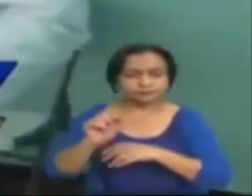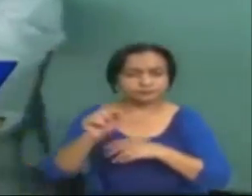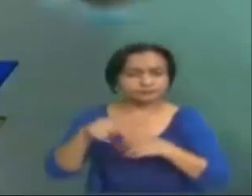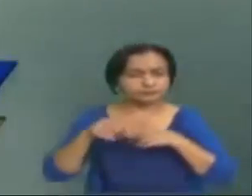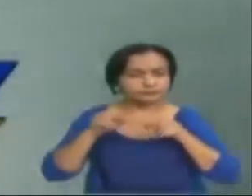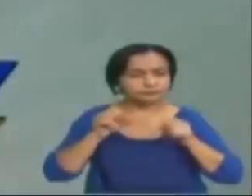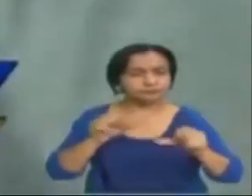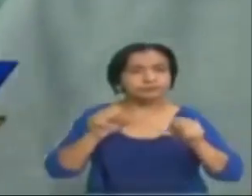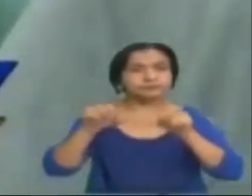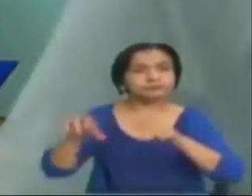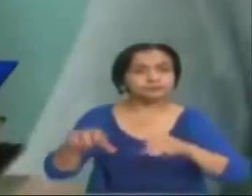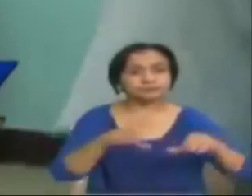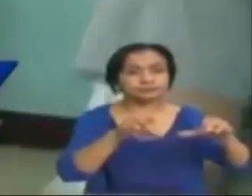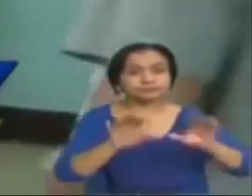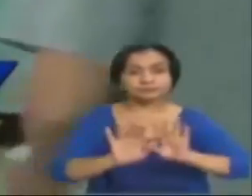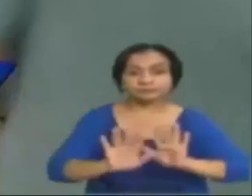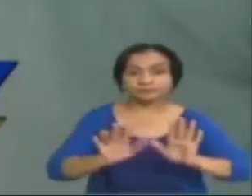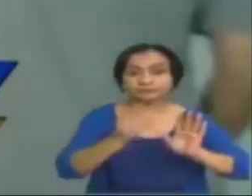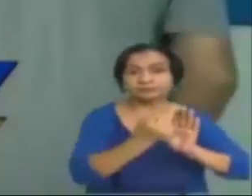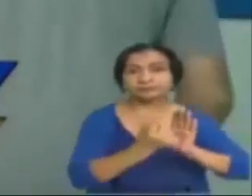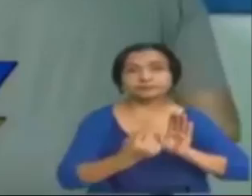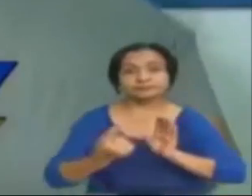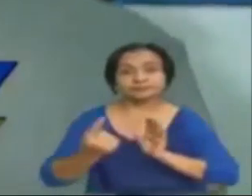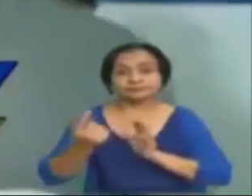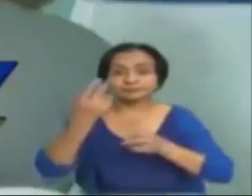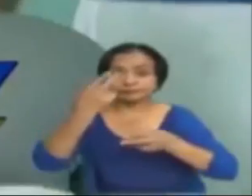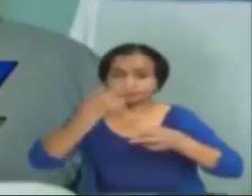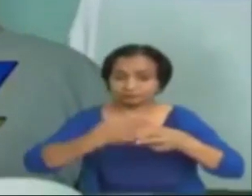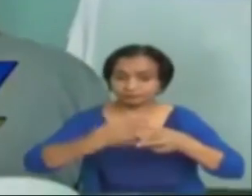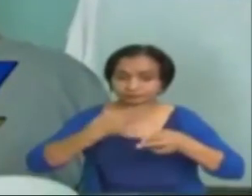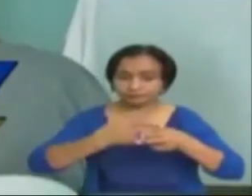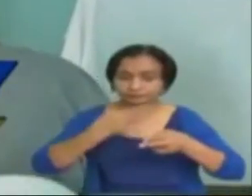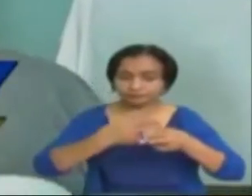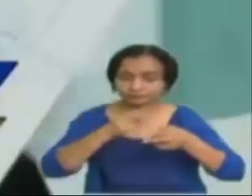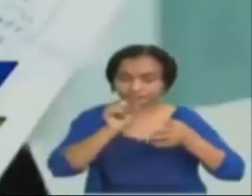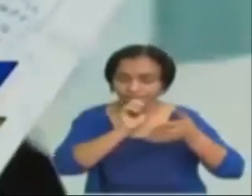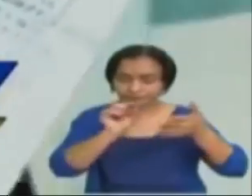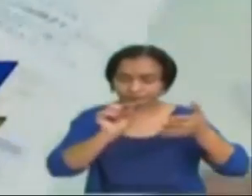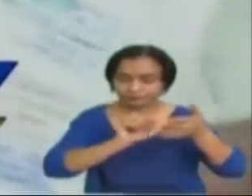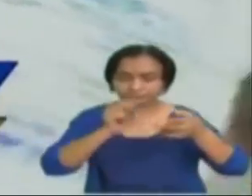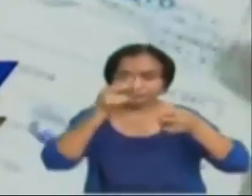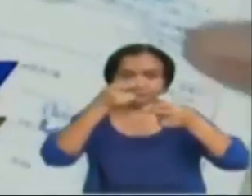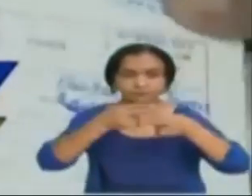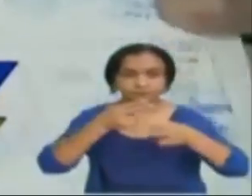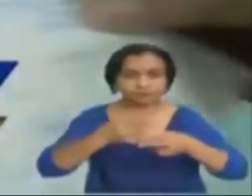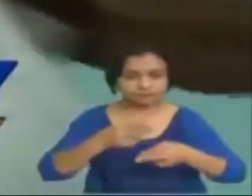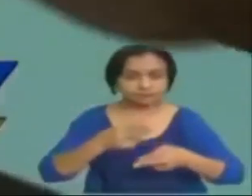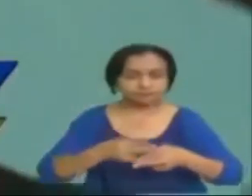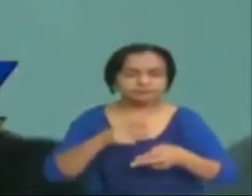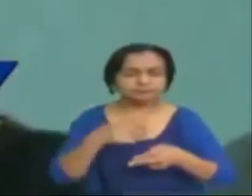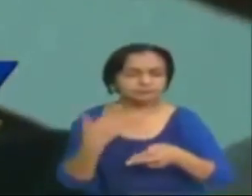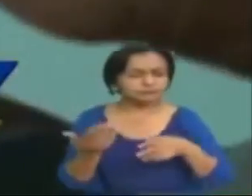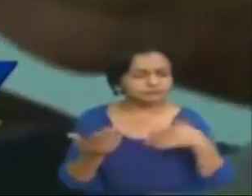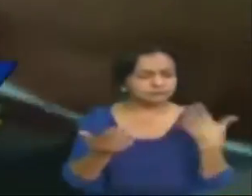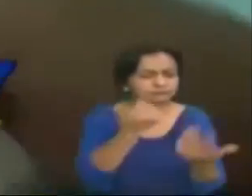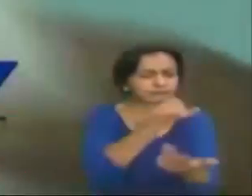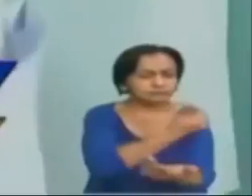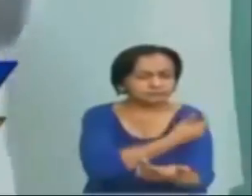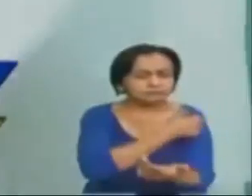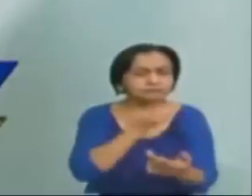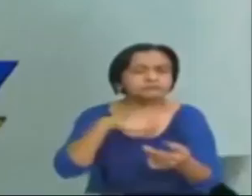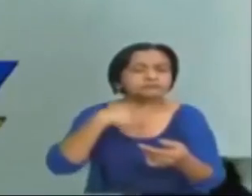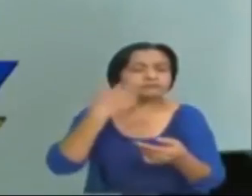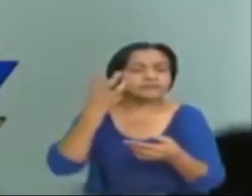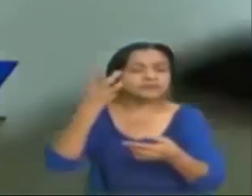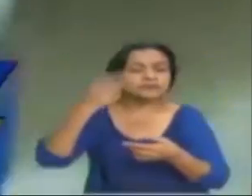fecha concreta. Pero vamos avanzando ya con la aplicación de la primera dosis. Entendemos que en este caso son dos